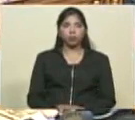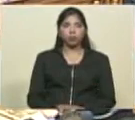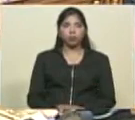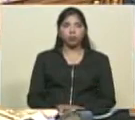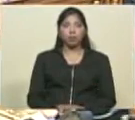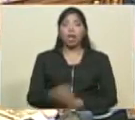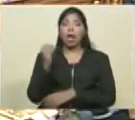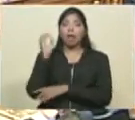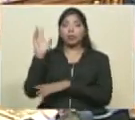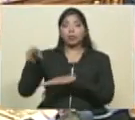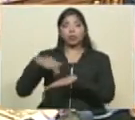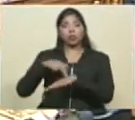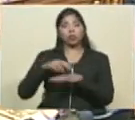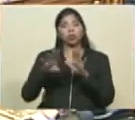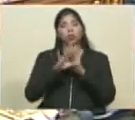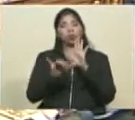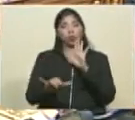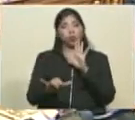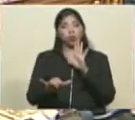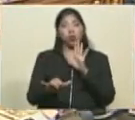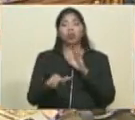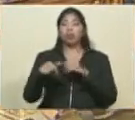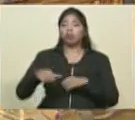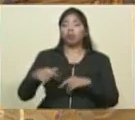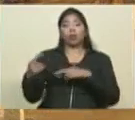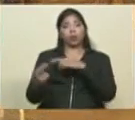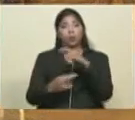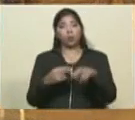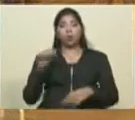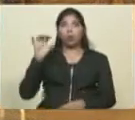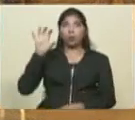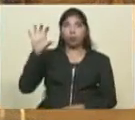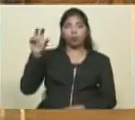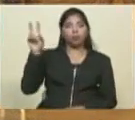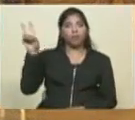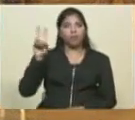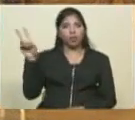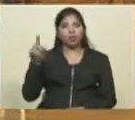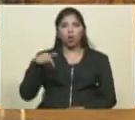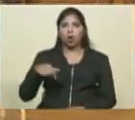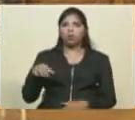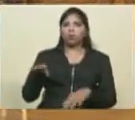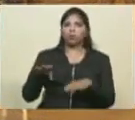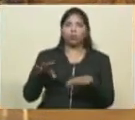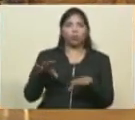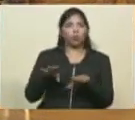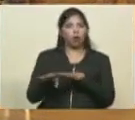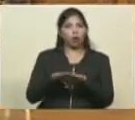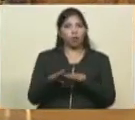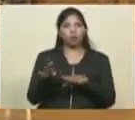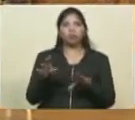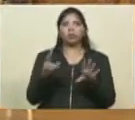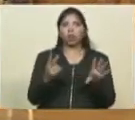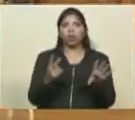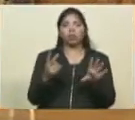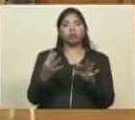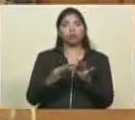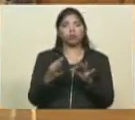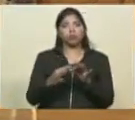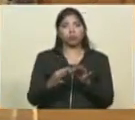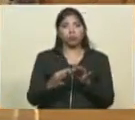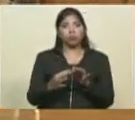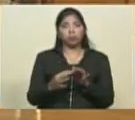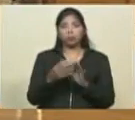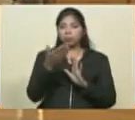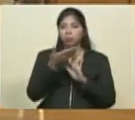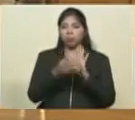Asamblea Nacional Constituyente de la República Bolivariana de Venezuela. Sesión especial del día jueves 7 de septiembre de 2017. Acta